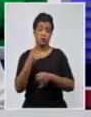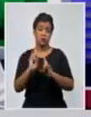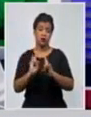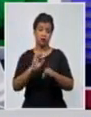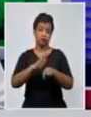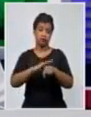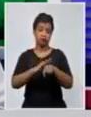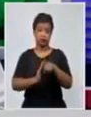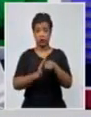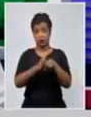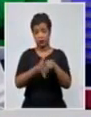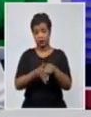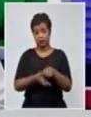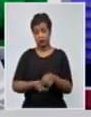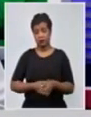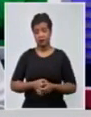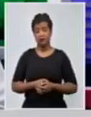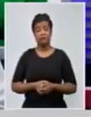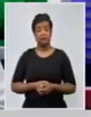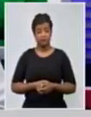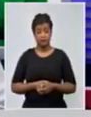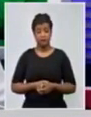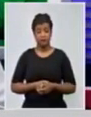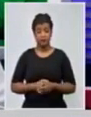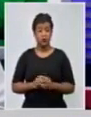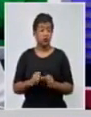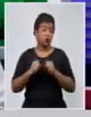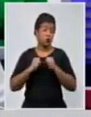COVID-19. Es duro.